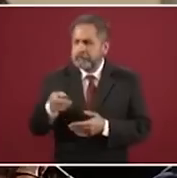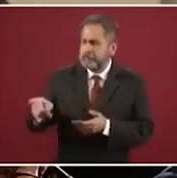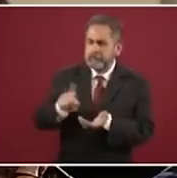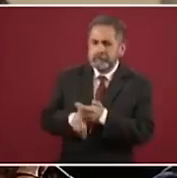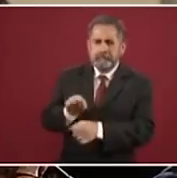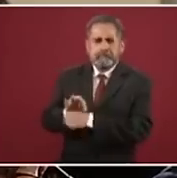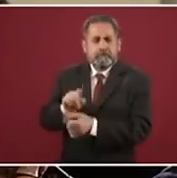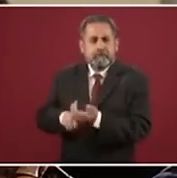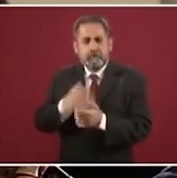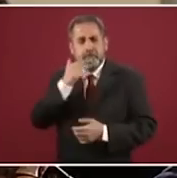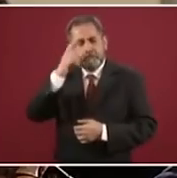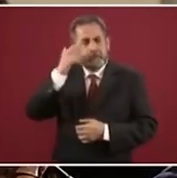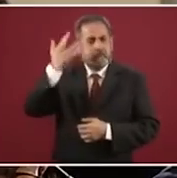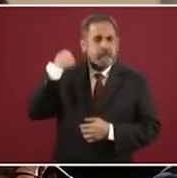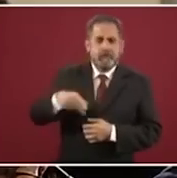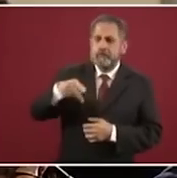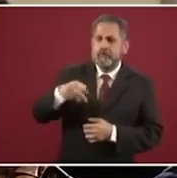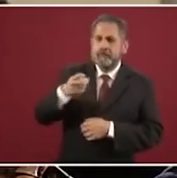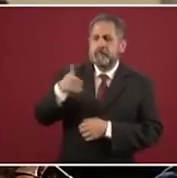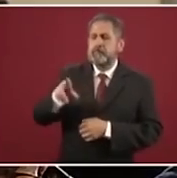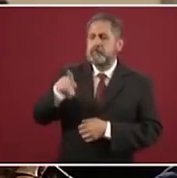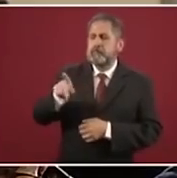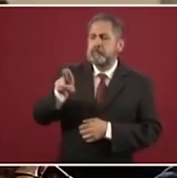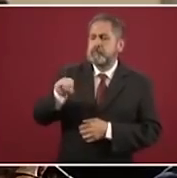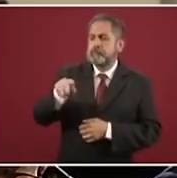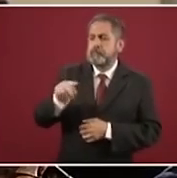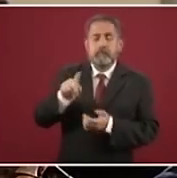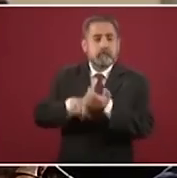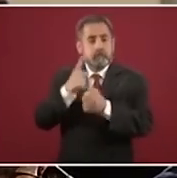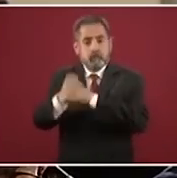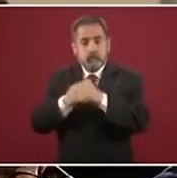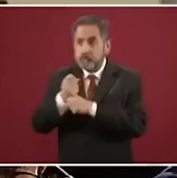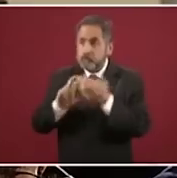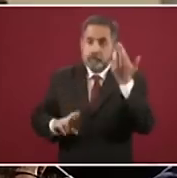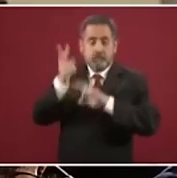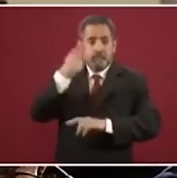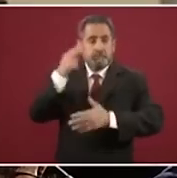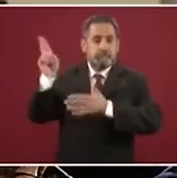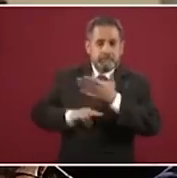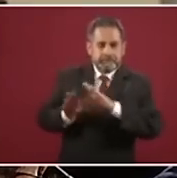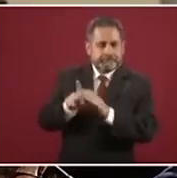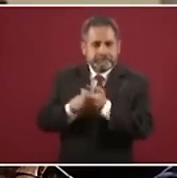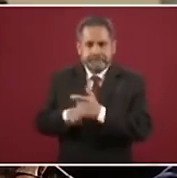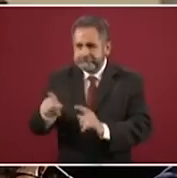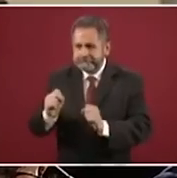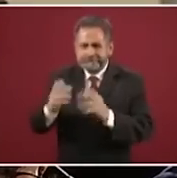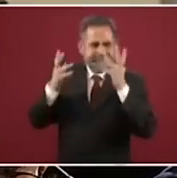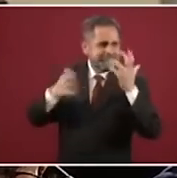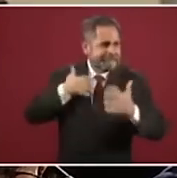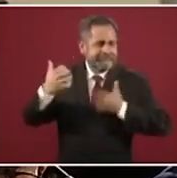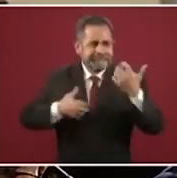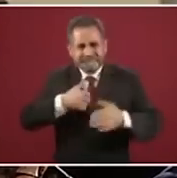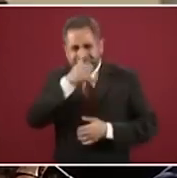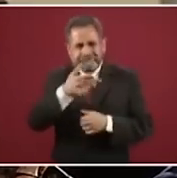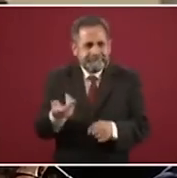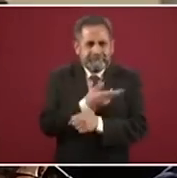doctor Kumate, cuando el paro de casi un año con el presidente Zedillo, se mesaba los cabellos, maldecía casi.